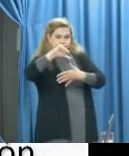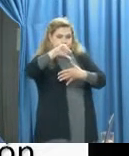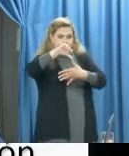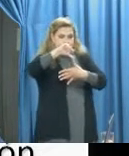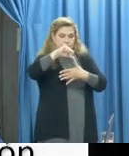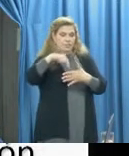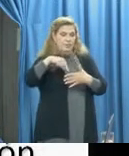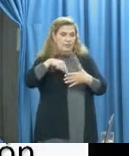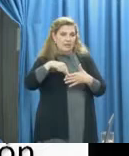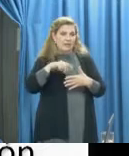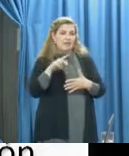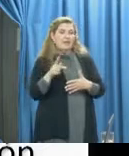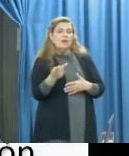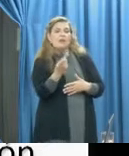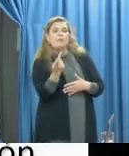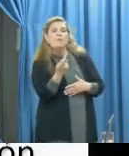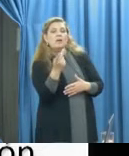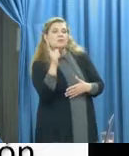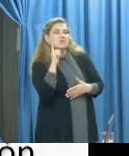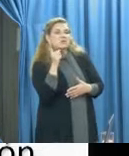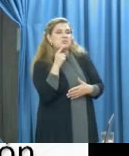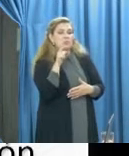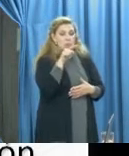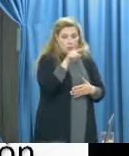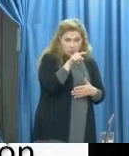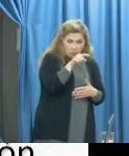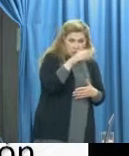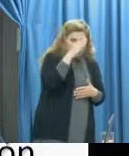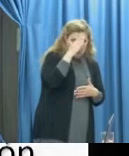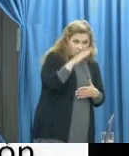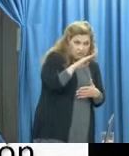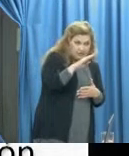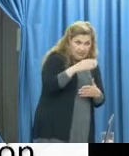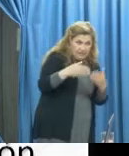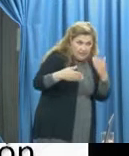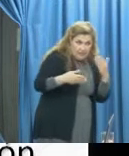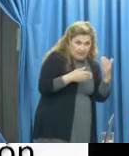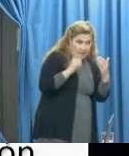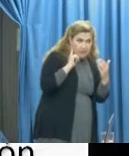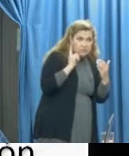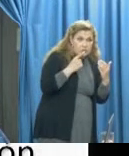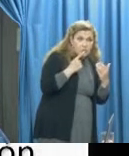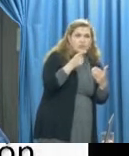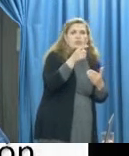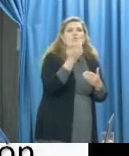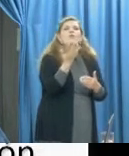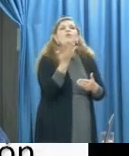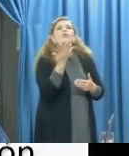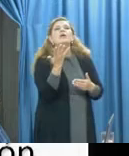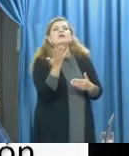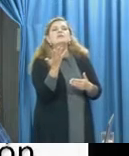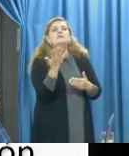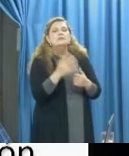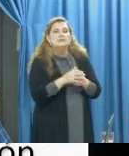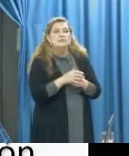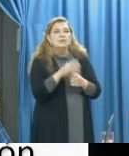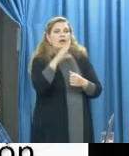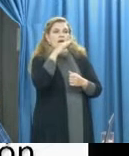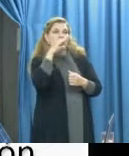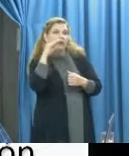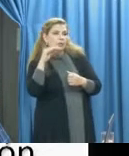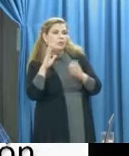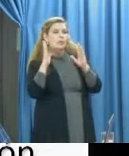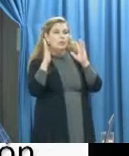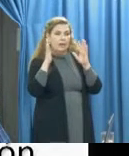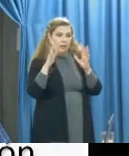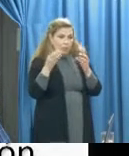que les preguntaron a la comunidad sorda: si tú sabes que tu niño va a nacer sordo, ¿qué harías? En Cuba dijeron